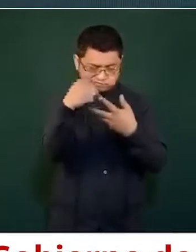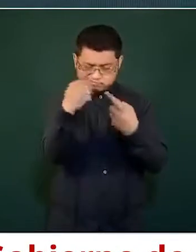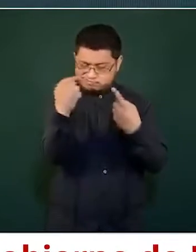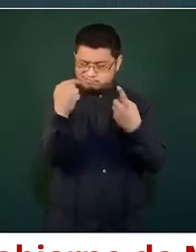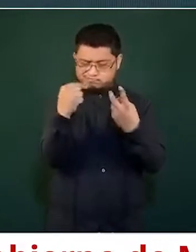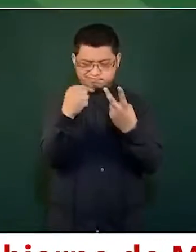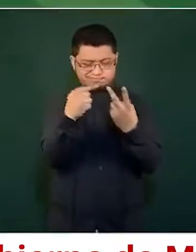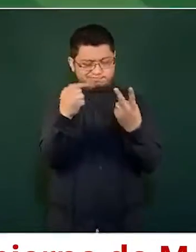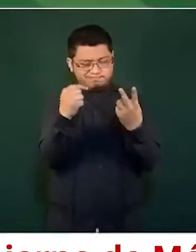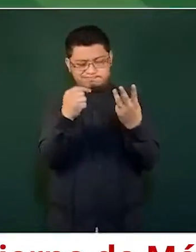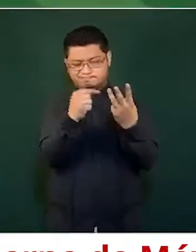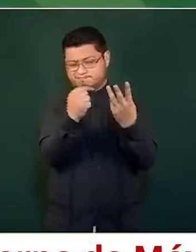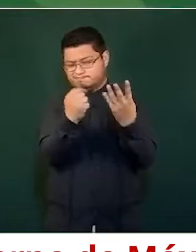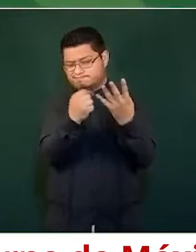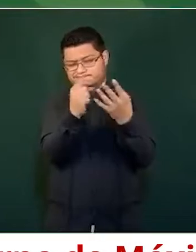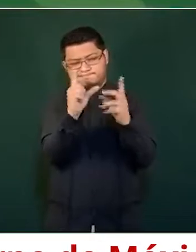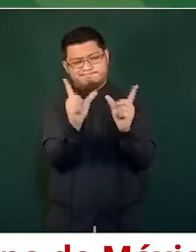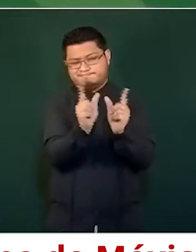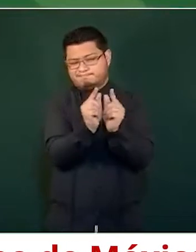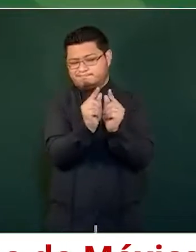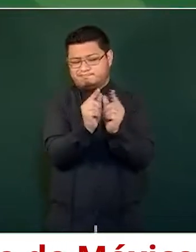que se lamentan,